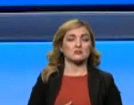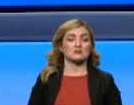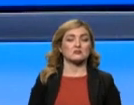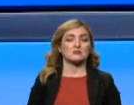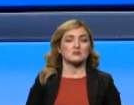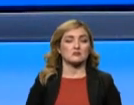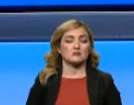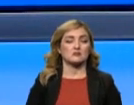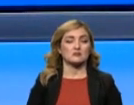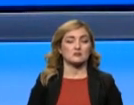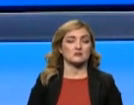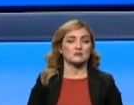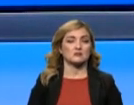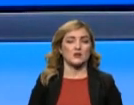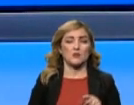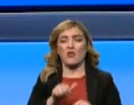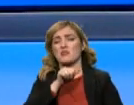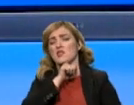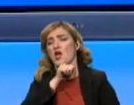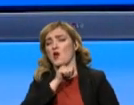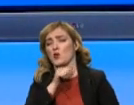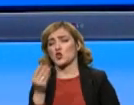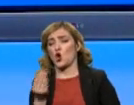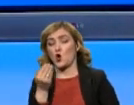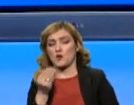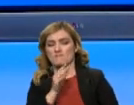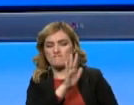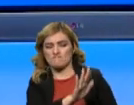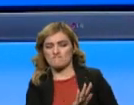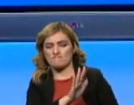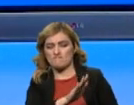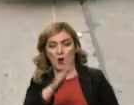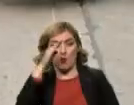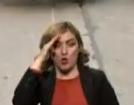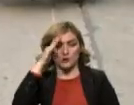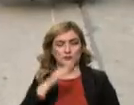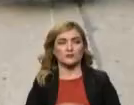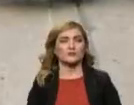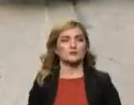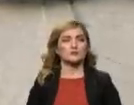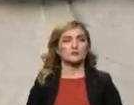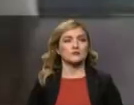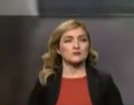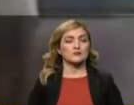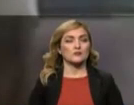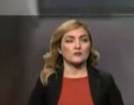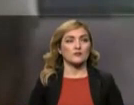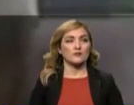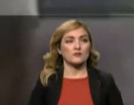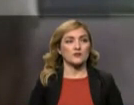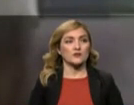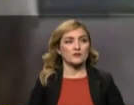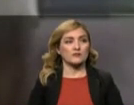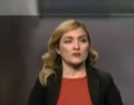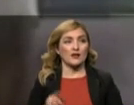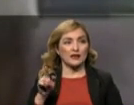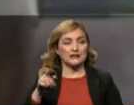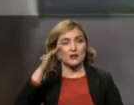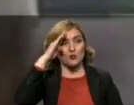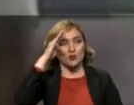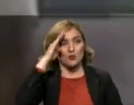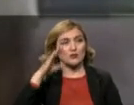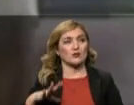recientes amenazas de delincuentes juveniles a la policía. explique esto. Quiere decir, señor policía,